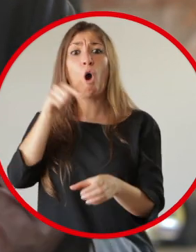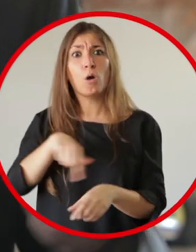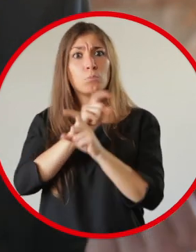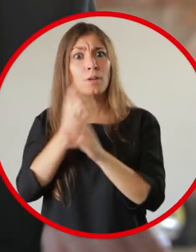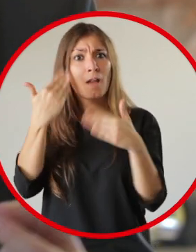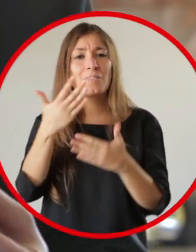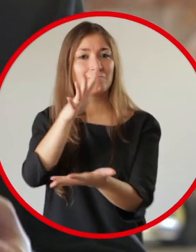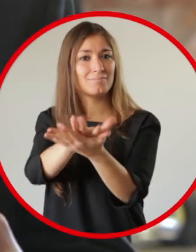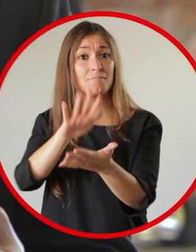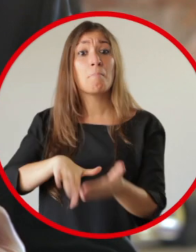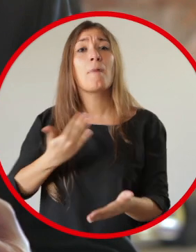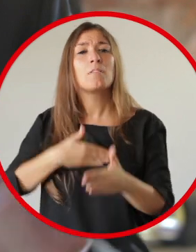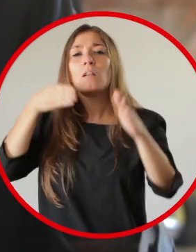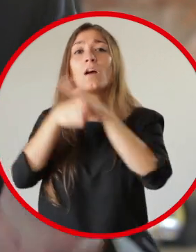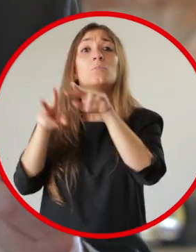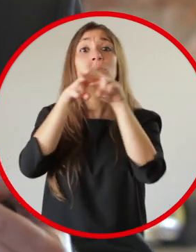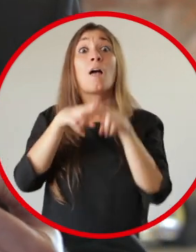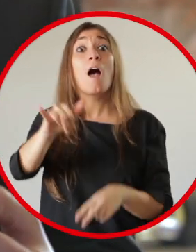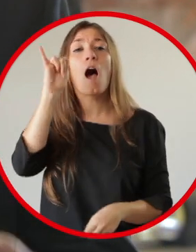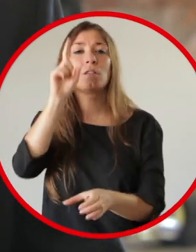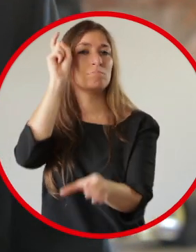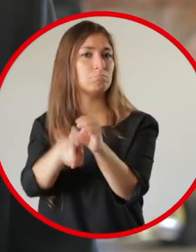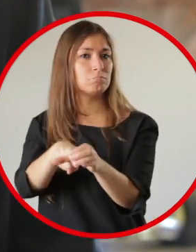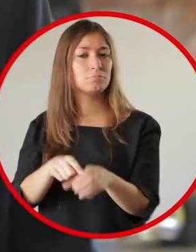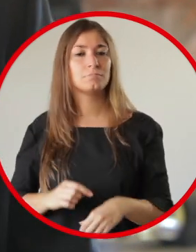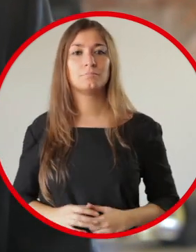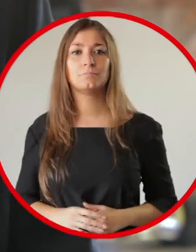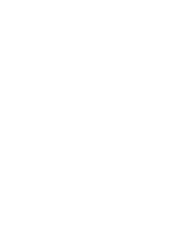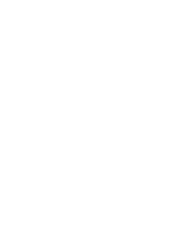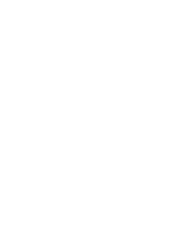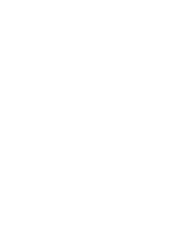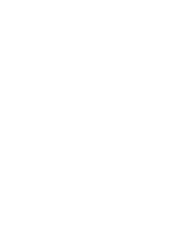no encuentras, no pasa nada, vuelves al día siguiente y si la encuentras, será el momento de aplicar.